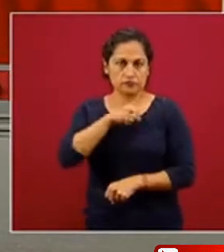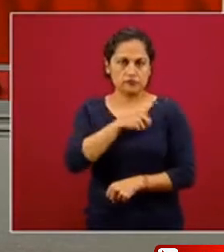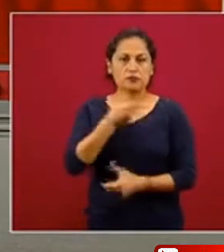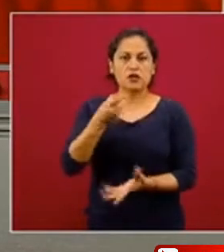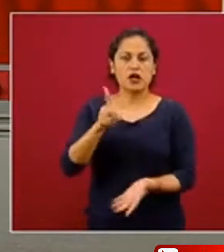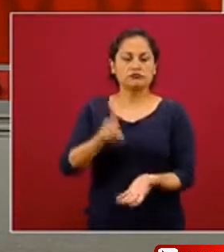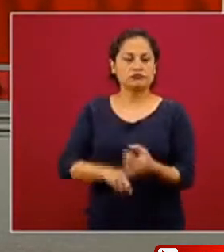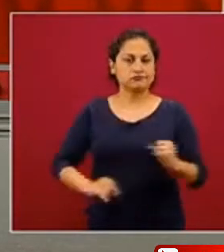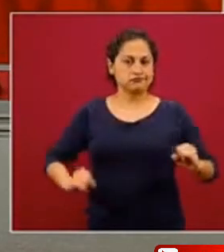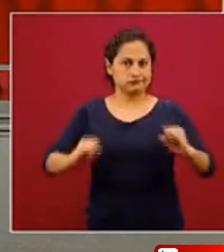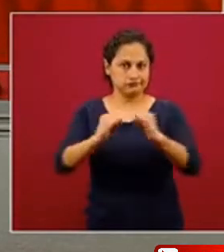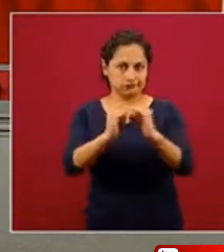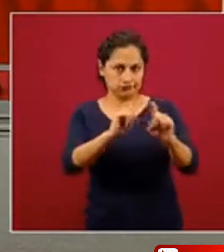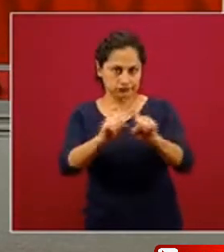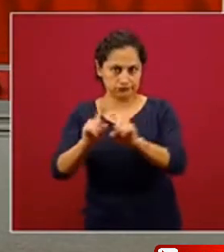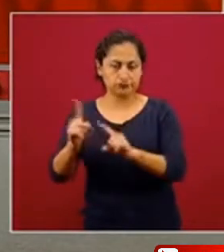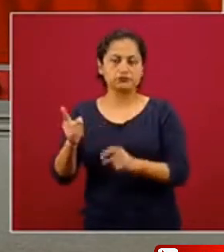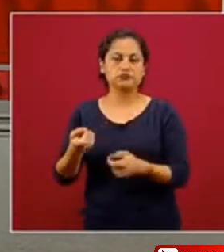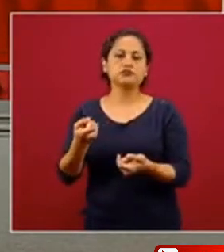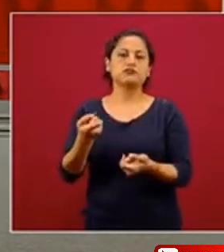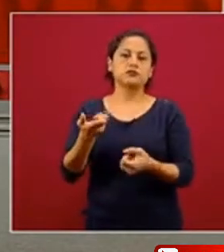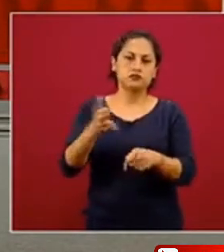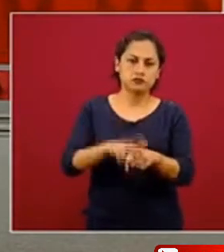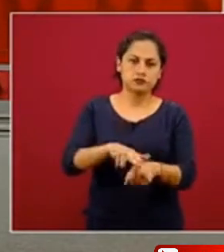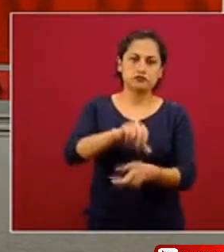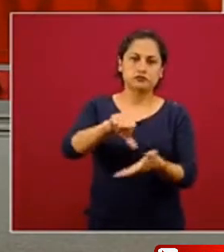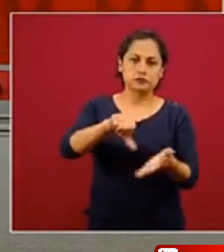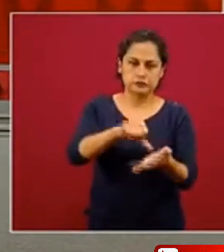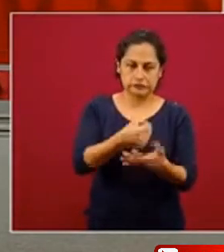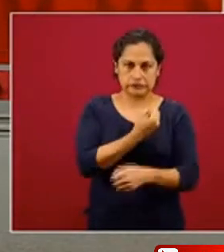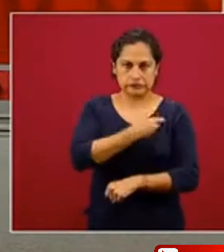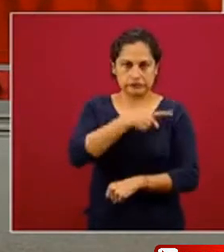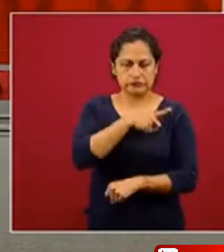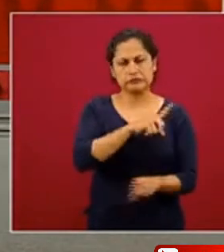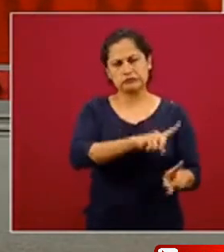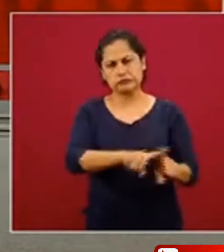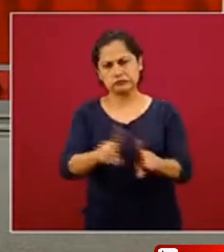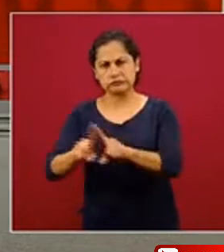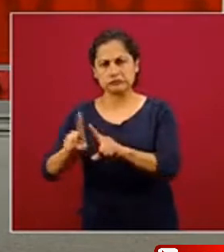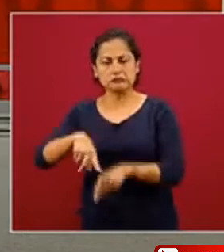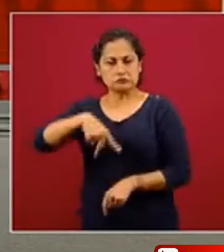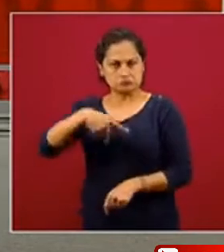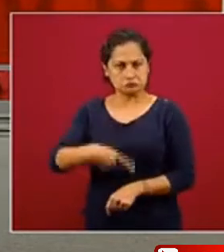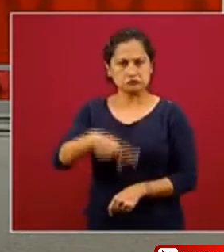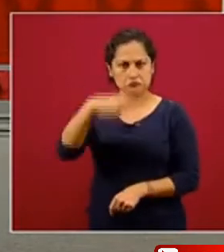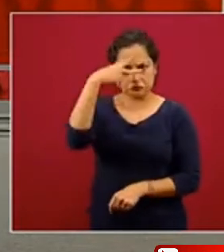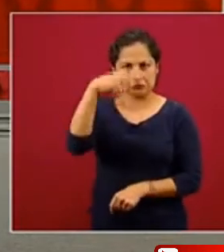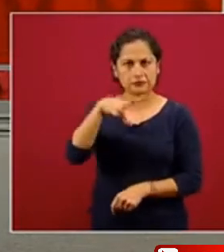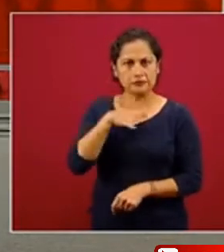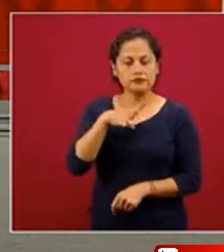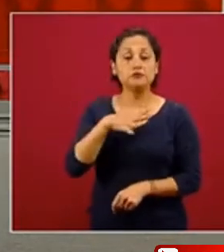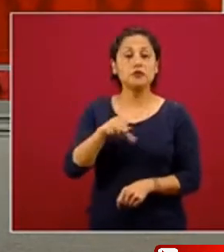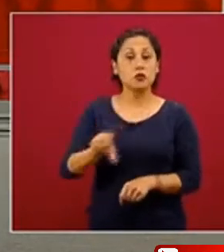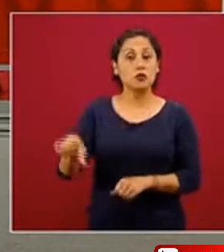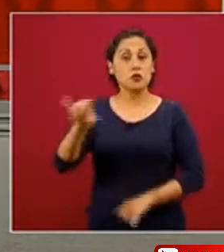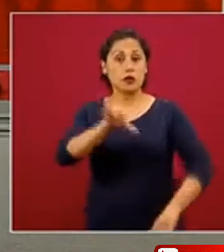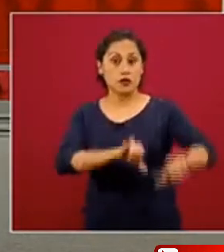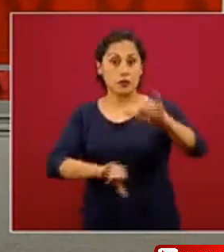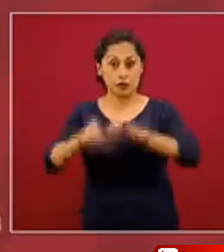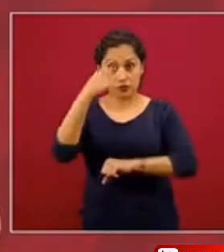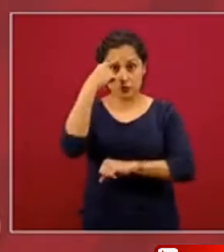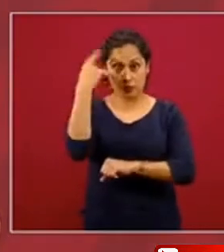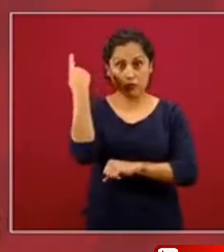social y de atención de la salud. Y tenemos muchas cosas muy positivas. También tenemos un laboratorio nacional de